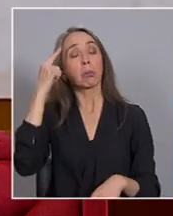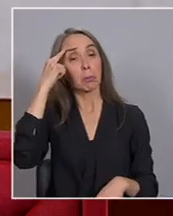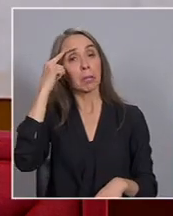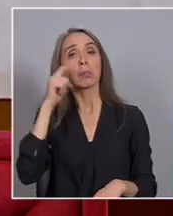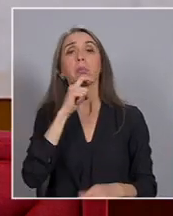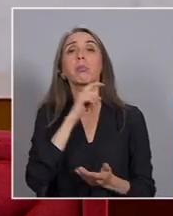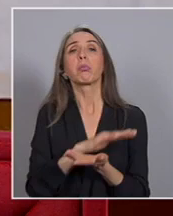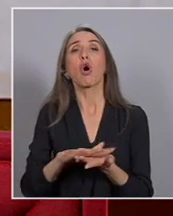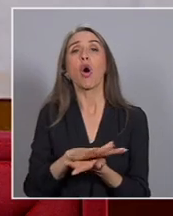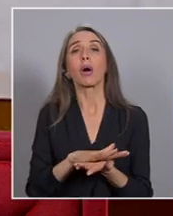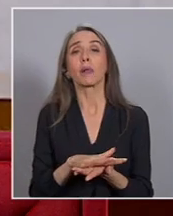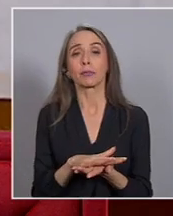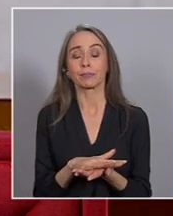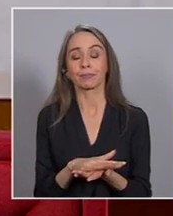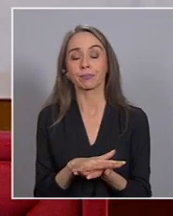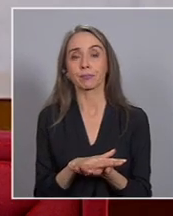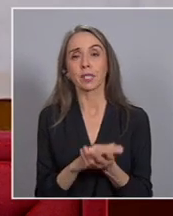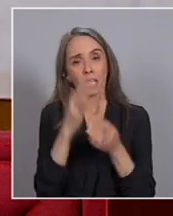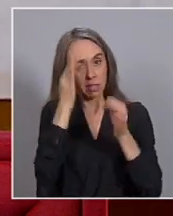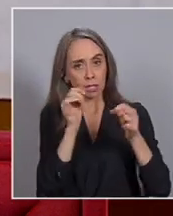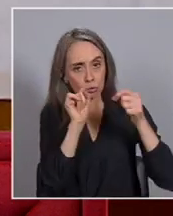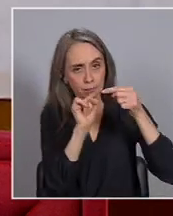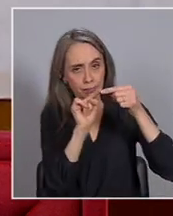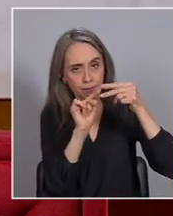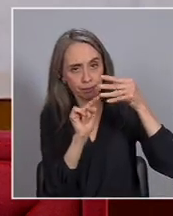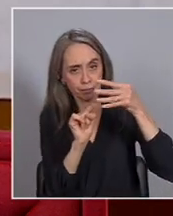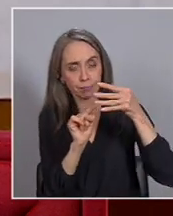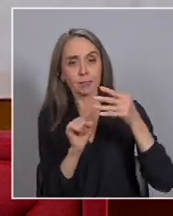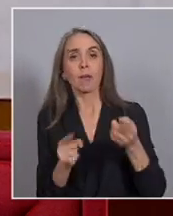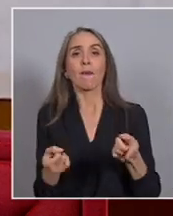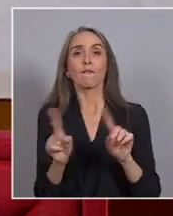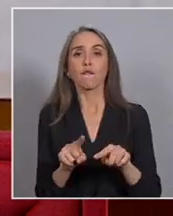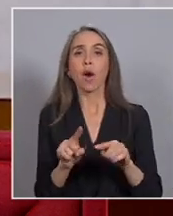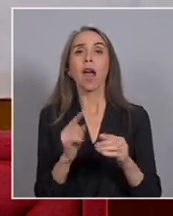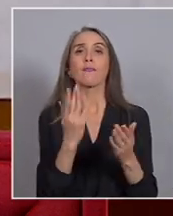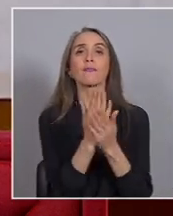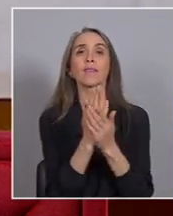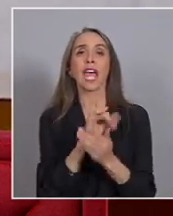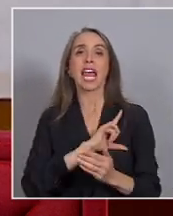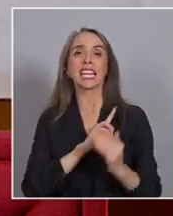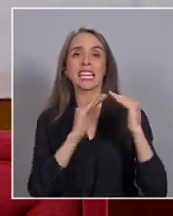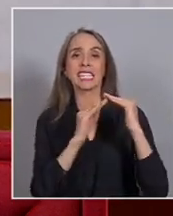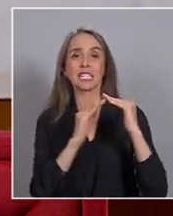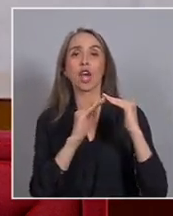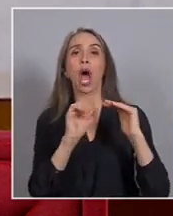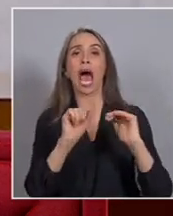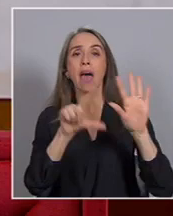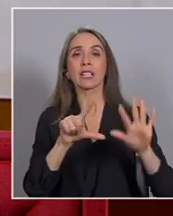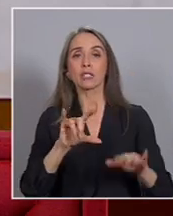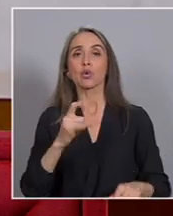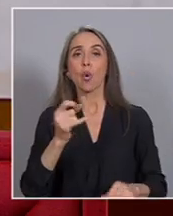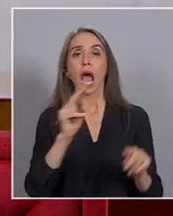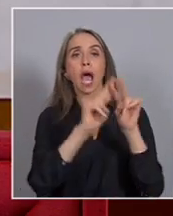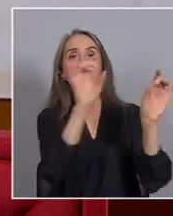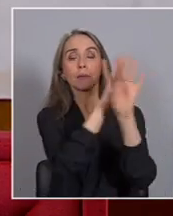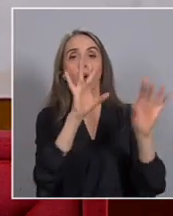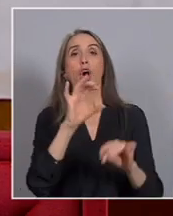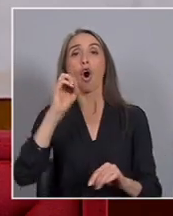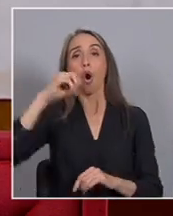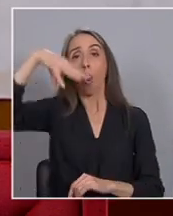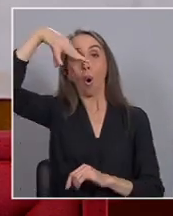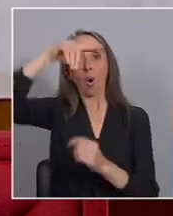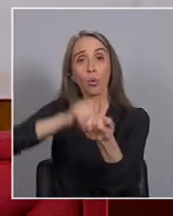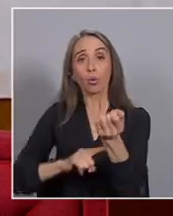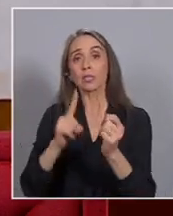por ejemplo, en medidas muy concretas, como la reposición del Liceo A17 en Yungay o llegar con energía eléctrica para